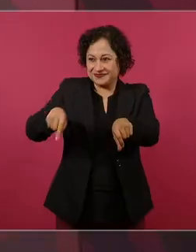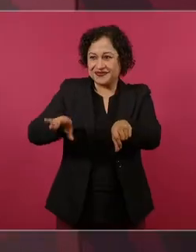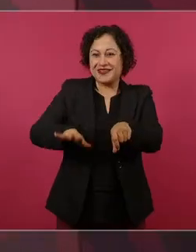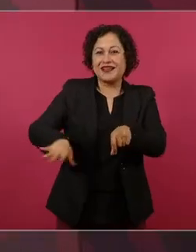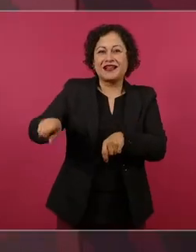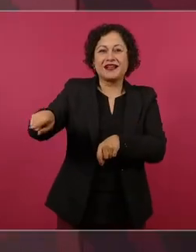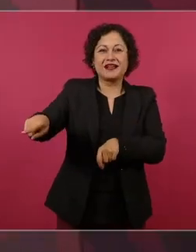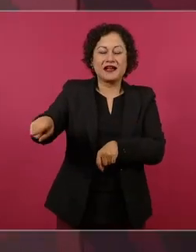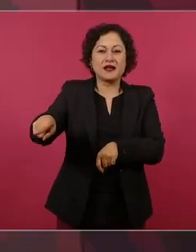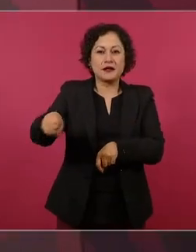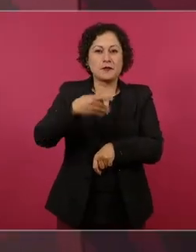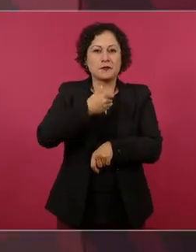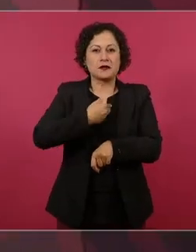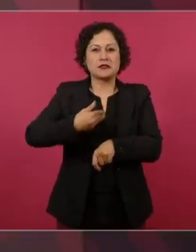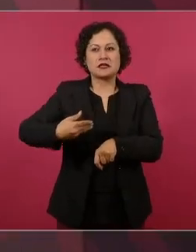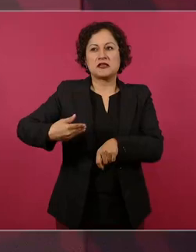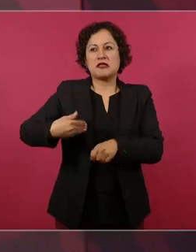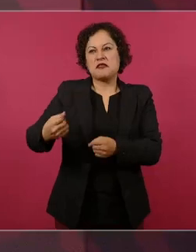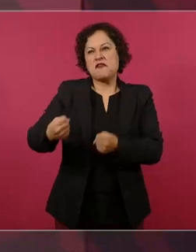Nosotros tenemos dos curas aquí,